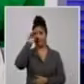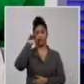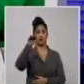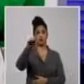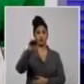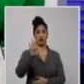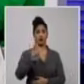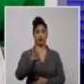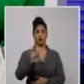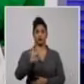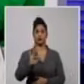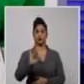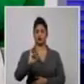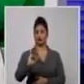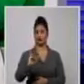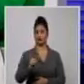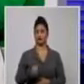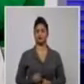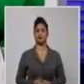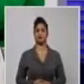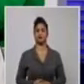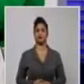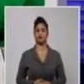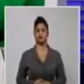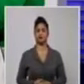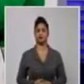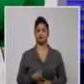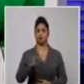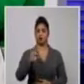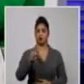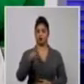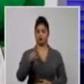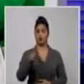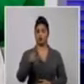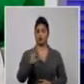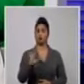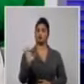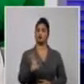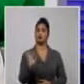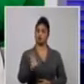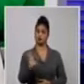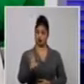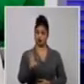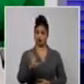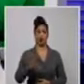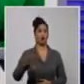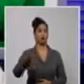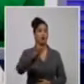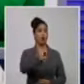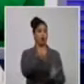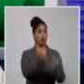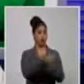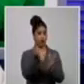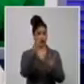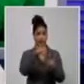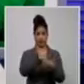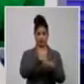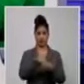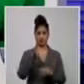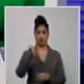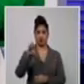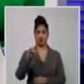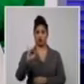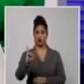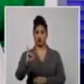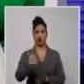586. El 82,8% de todos los diagnosticados se encuentran recuperados,